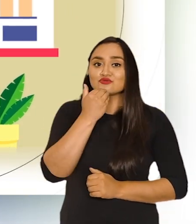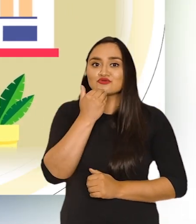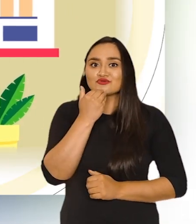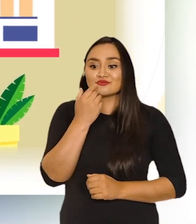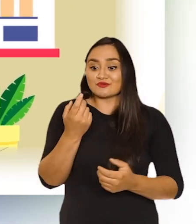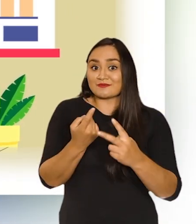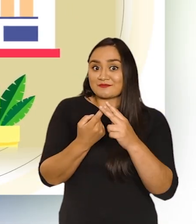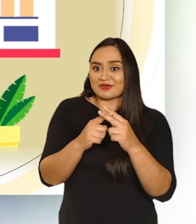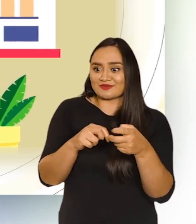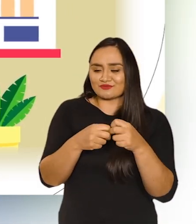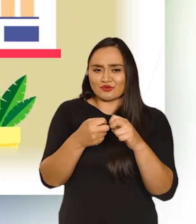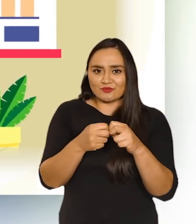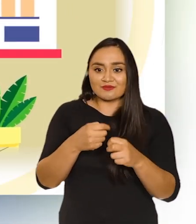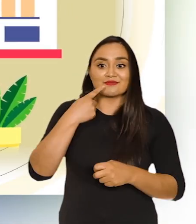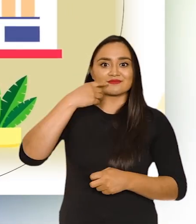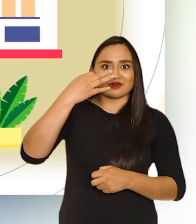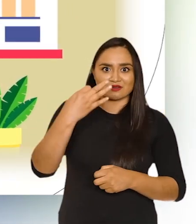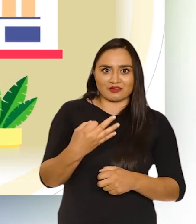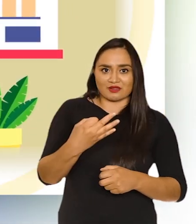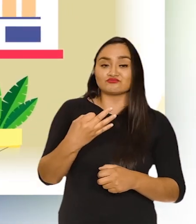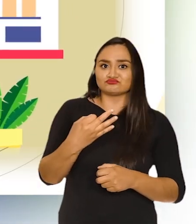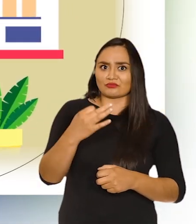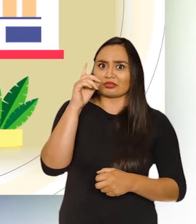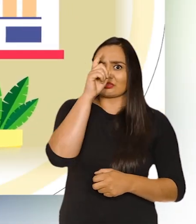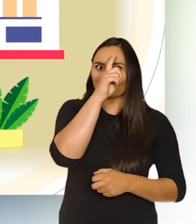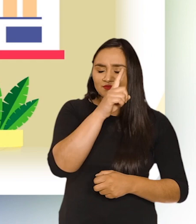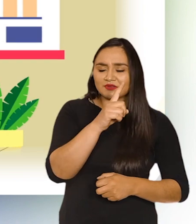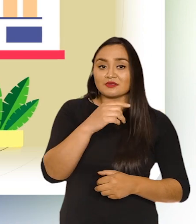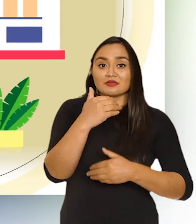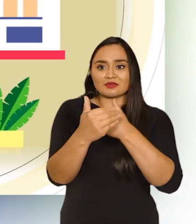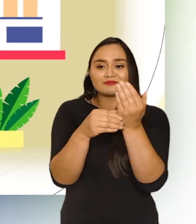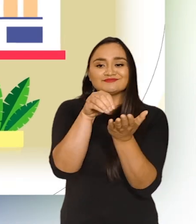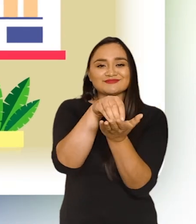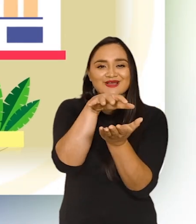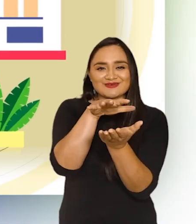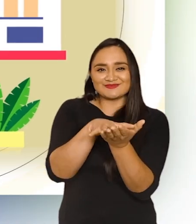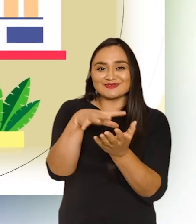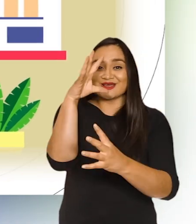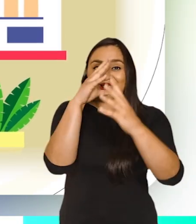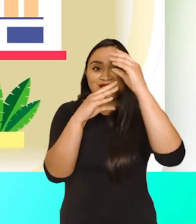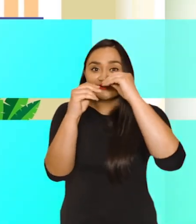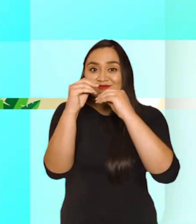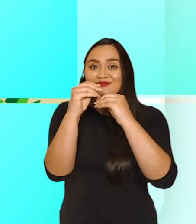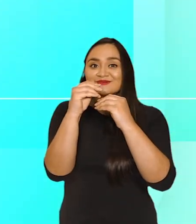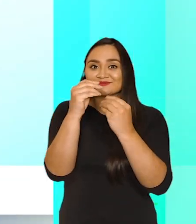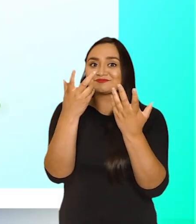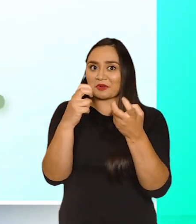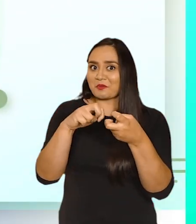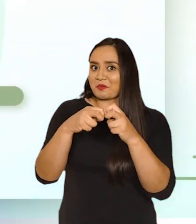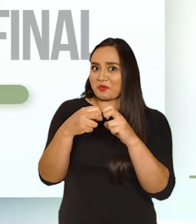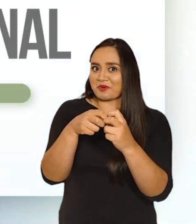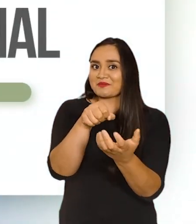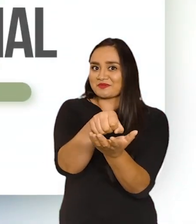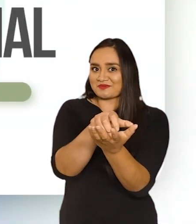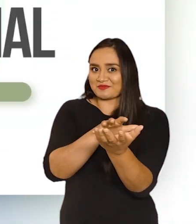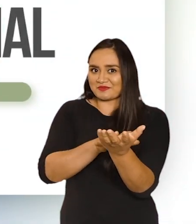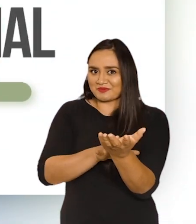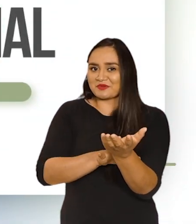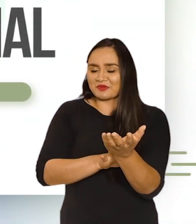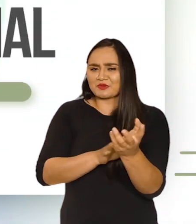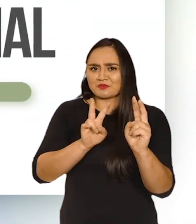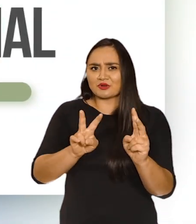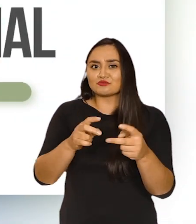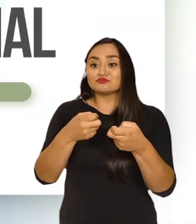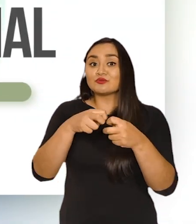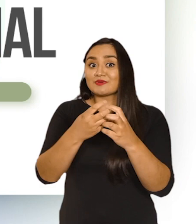se parte de un problema real y complejo, de modo que también se aplique el aprendizaje basado en problemas,